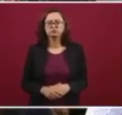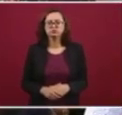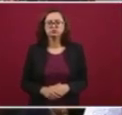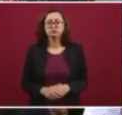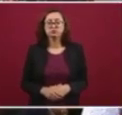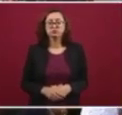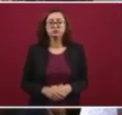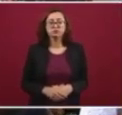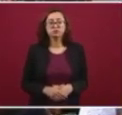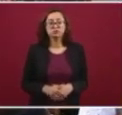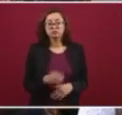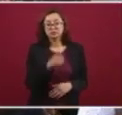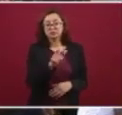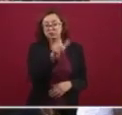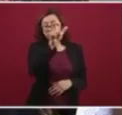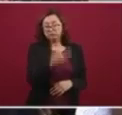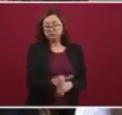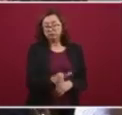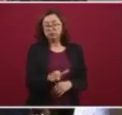más ricos